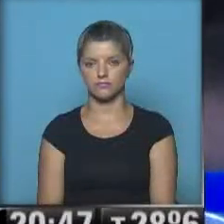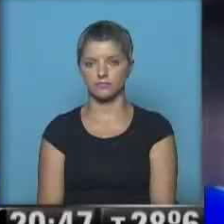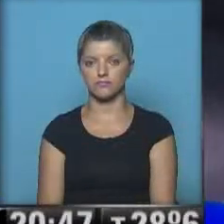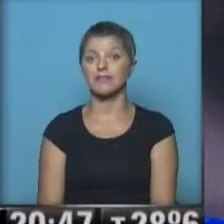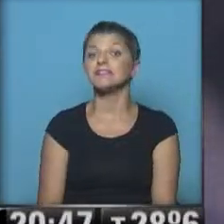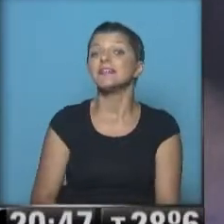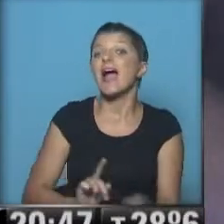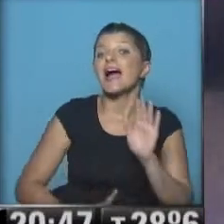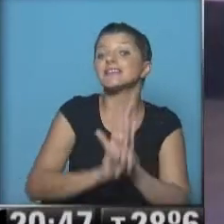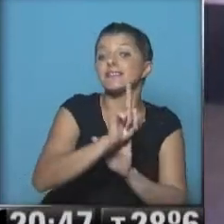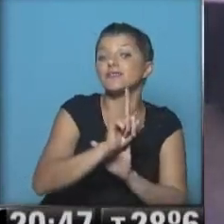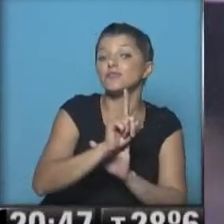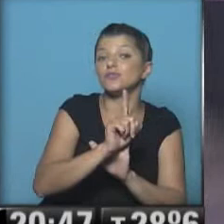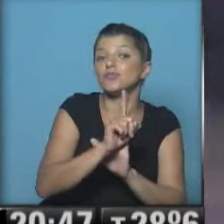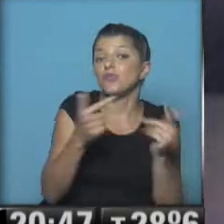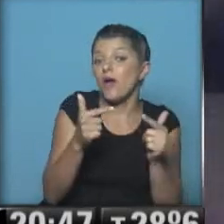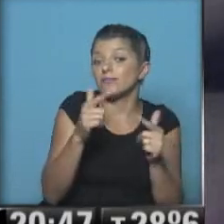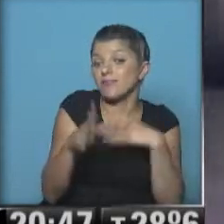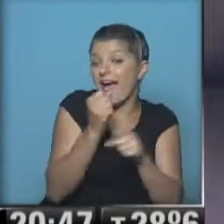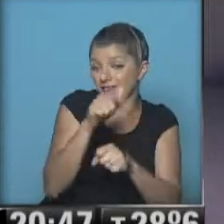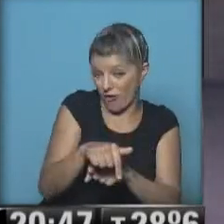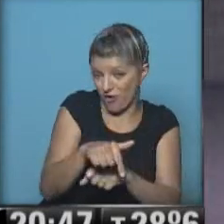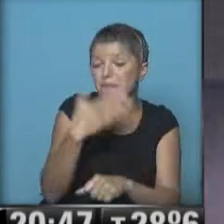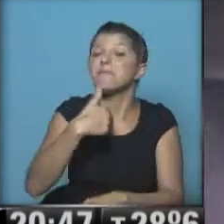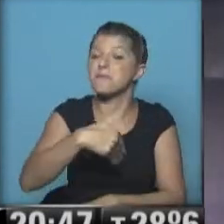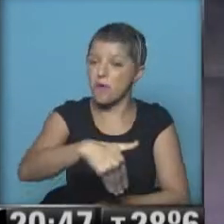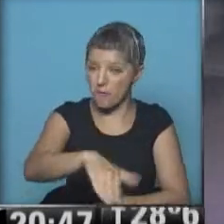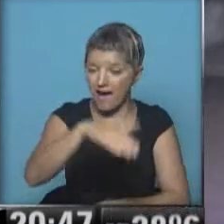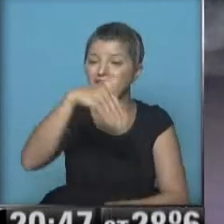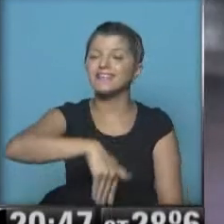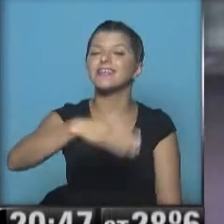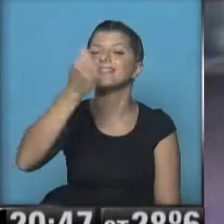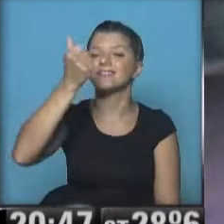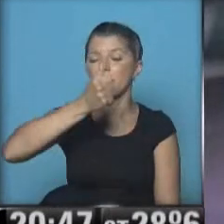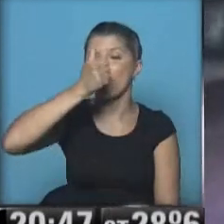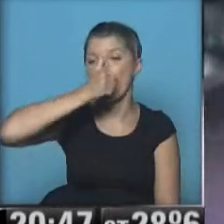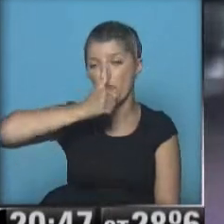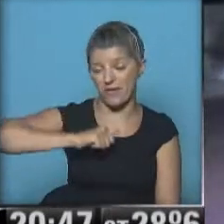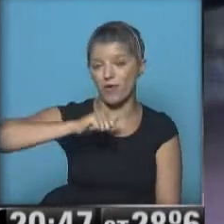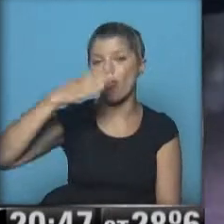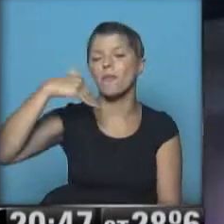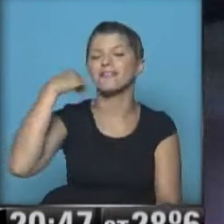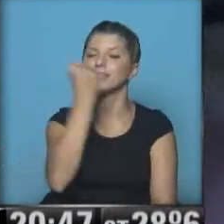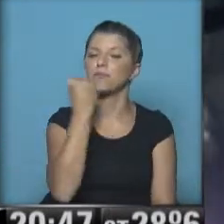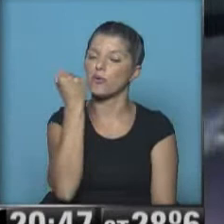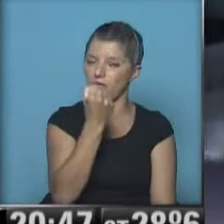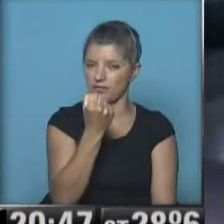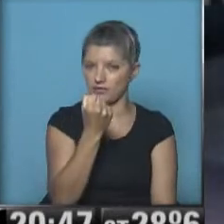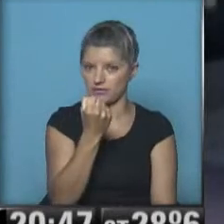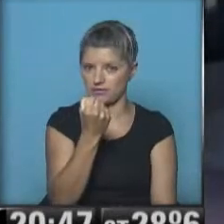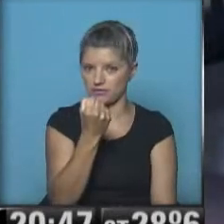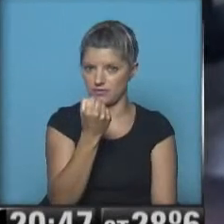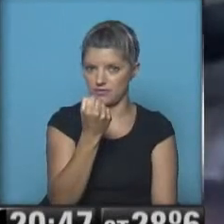sin ascenso, sin ascenso por ahora, pero ya tendremos este fin de semana lo más importante que tiene que ver